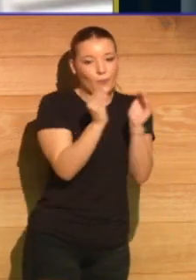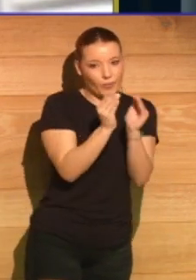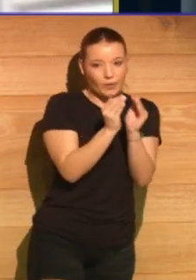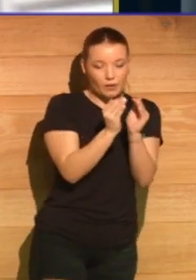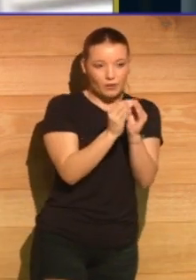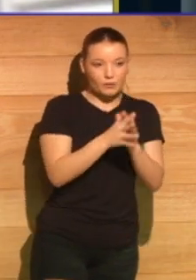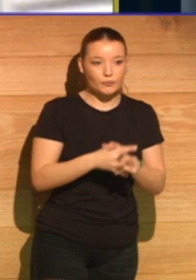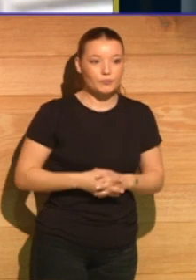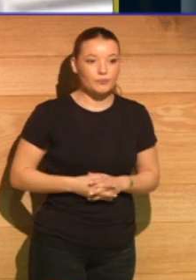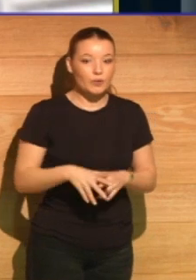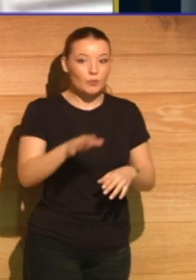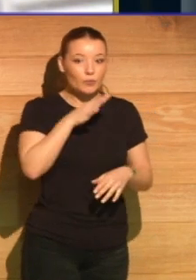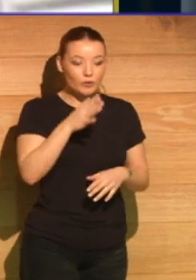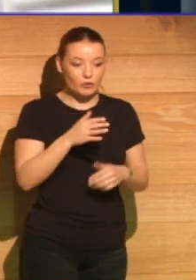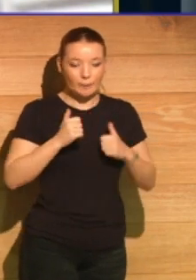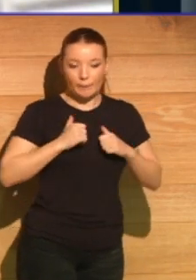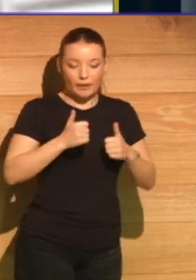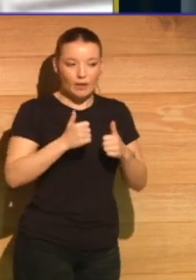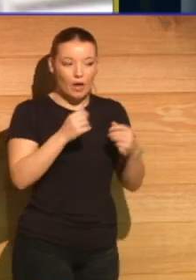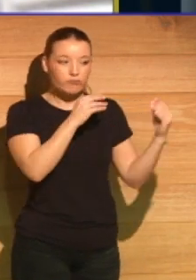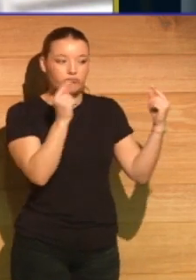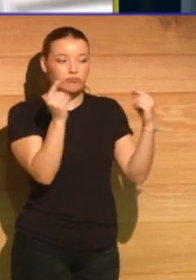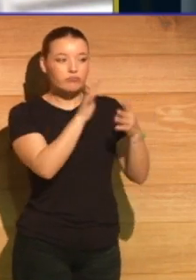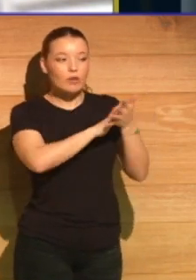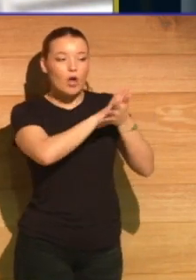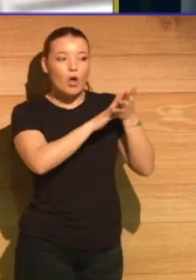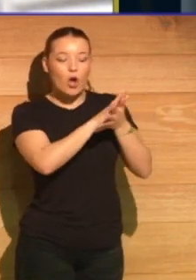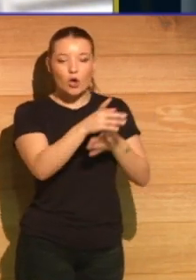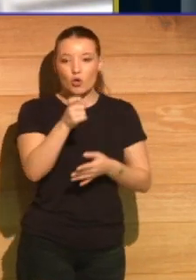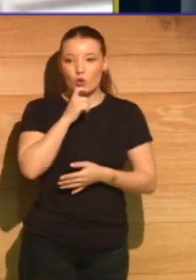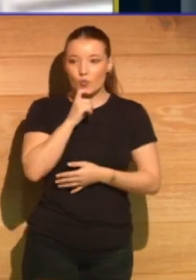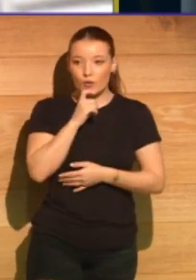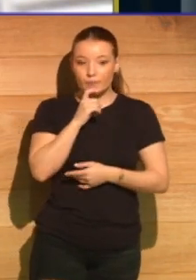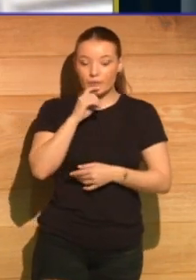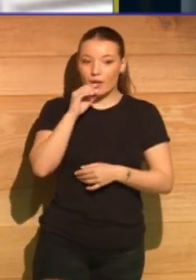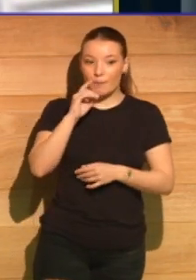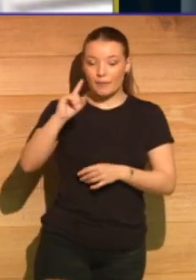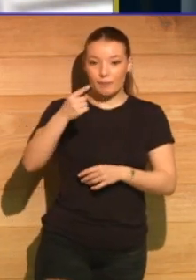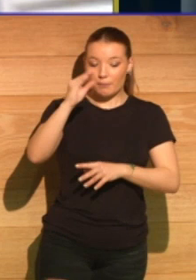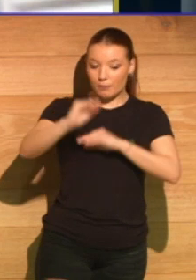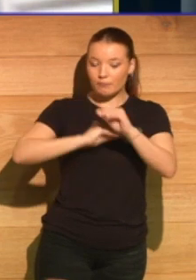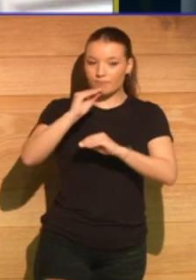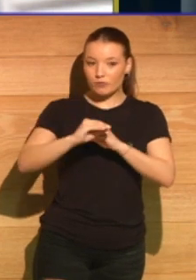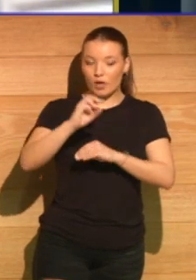esta conversación lanzándole la primera pregunta a María Josefa.